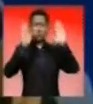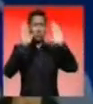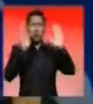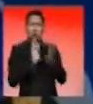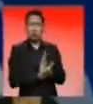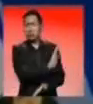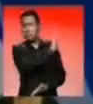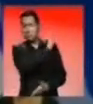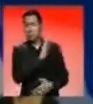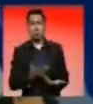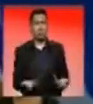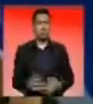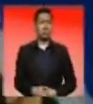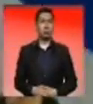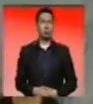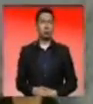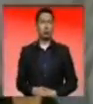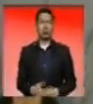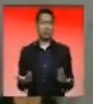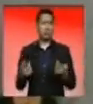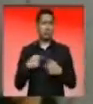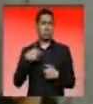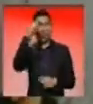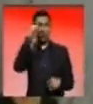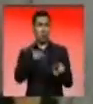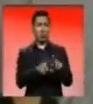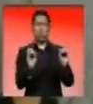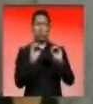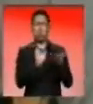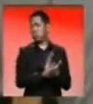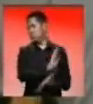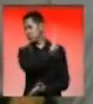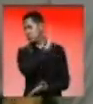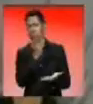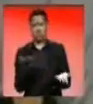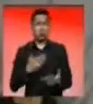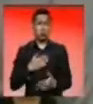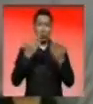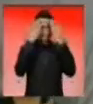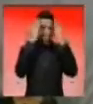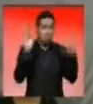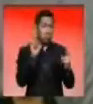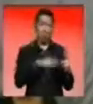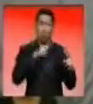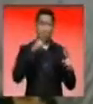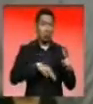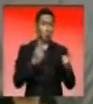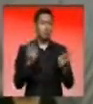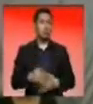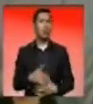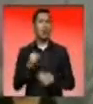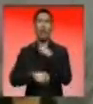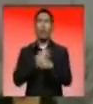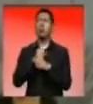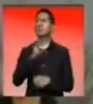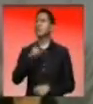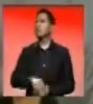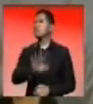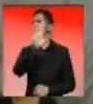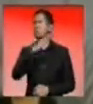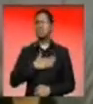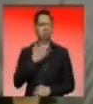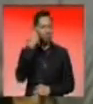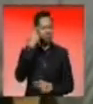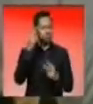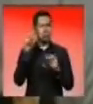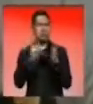forma de hacer negocio, de tratar a sus empleados, de que no pagaba impuestos, etcétera. Creo que cuando los conocí fue en el 2005 como ministro de